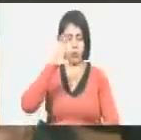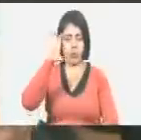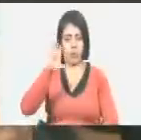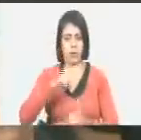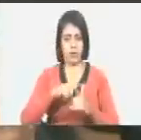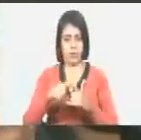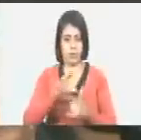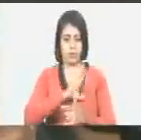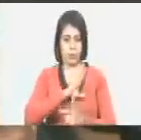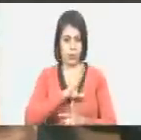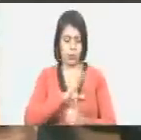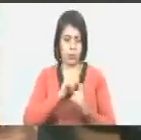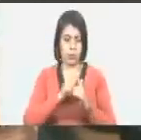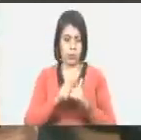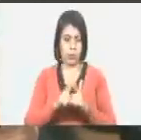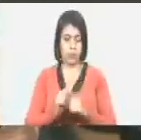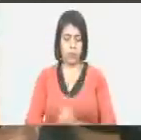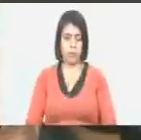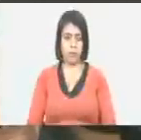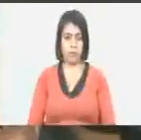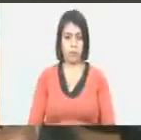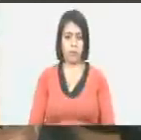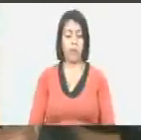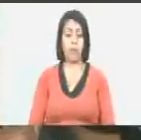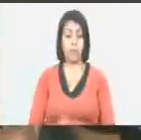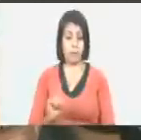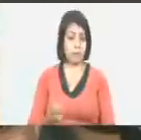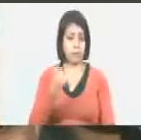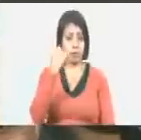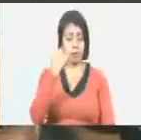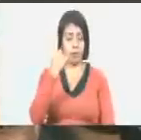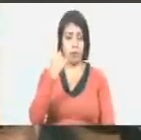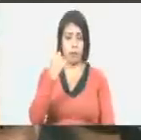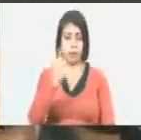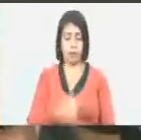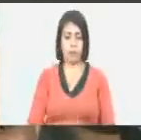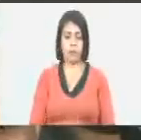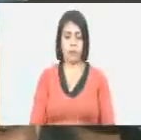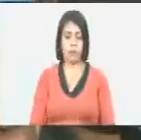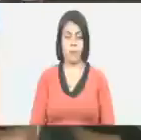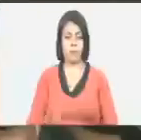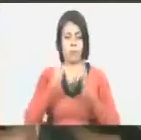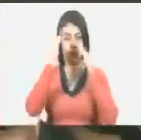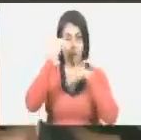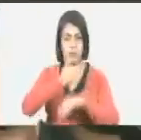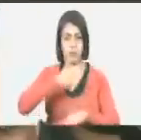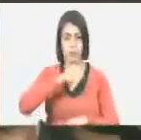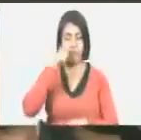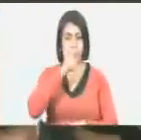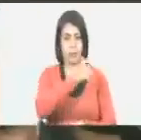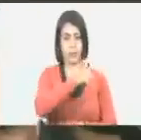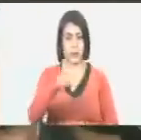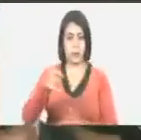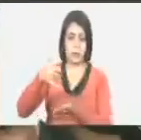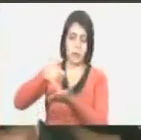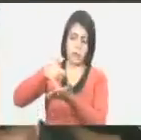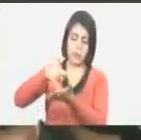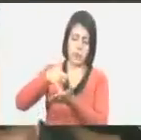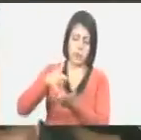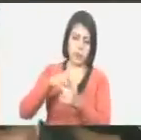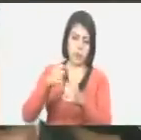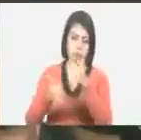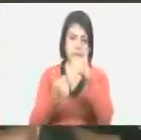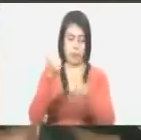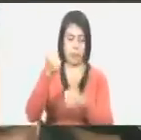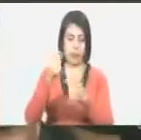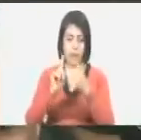al que pertenecemos, puso prioridades. La atención de nuestro pueblo en vulnerabilidad, uno de los